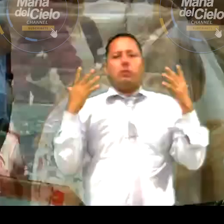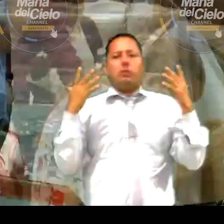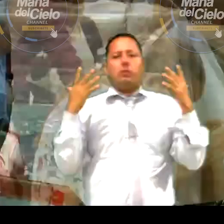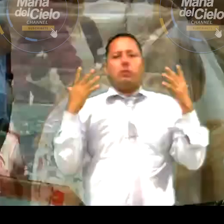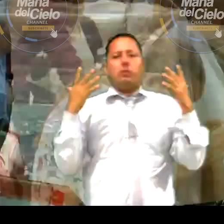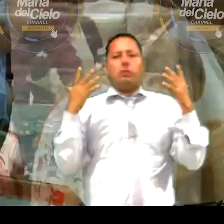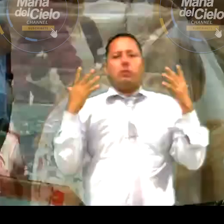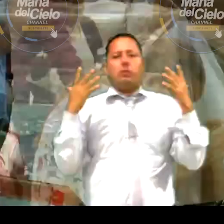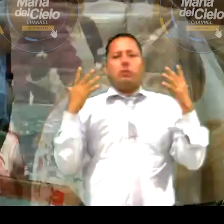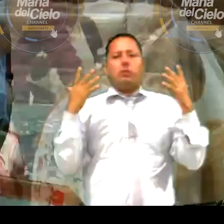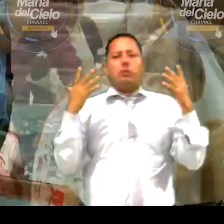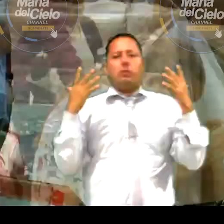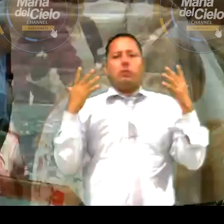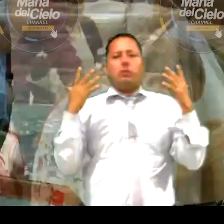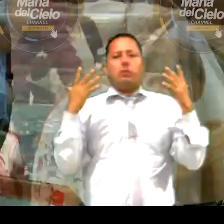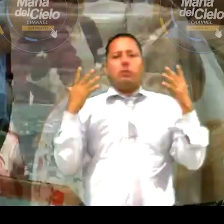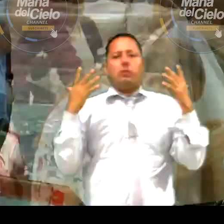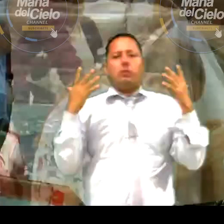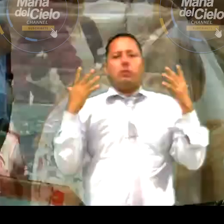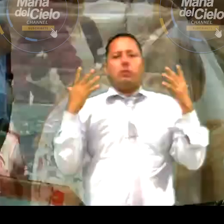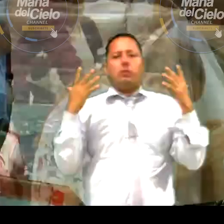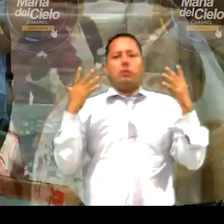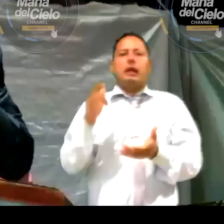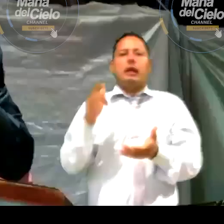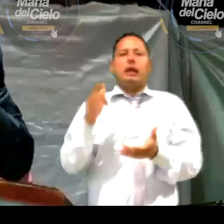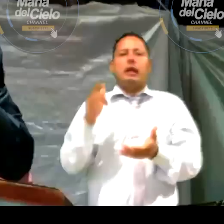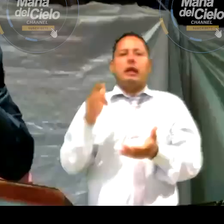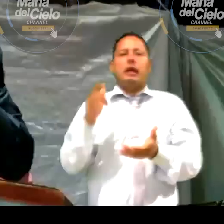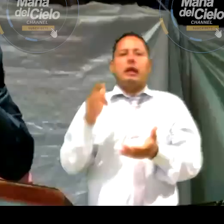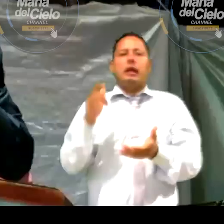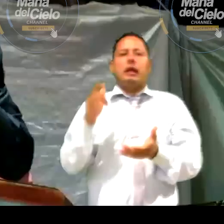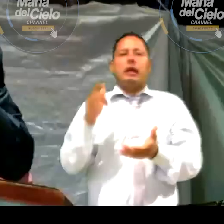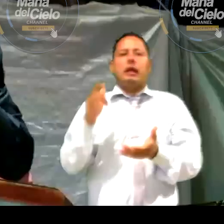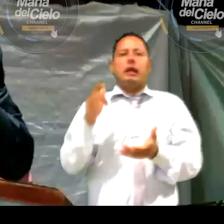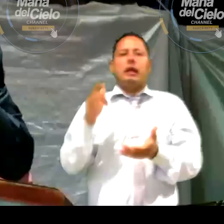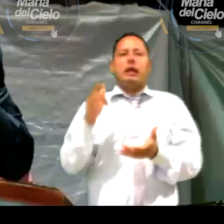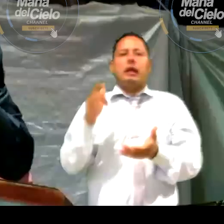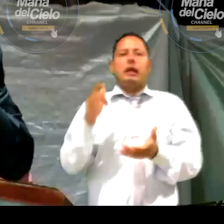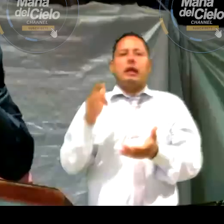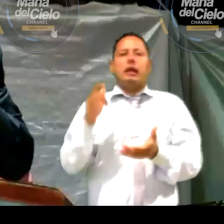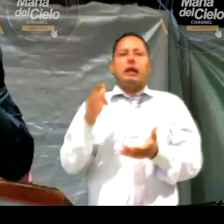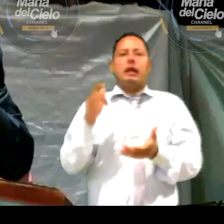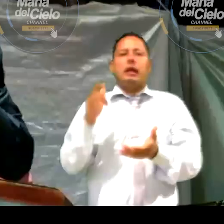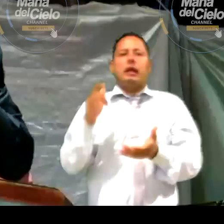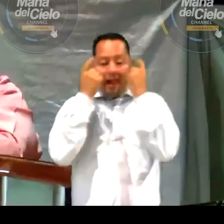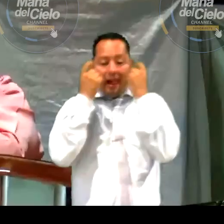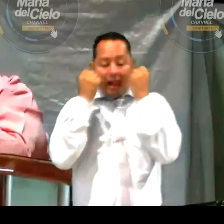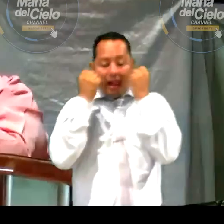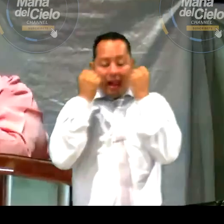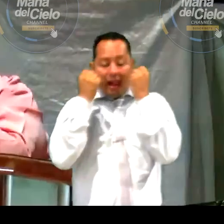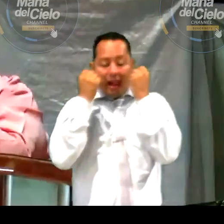Mire, están llegando personas, hermano. Esta es la razón de ser de nuestra convención.